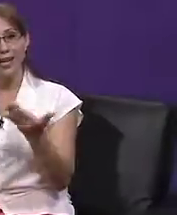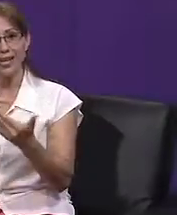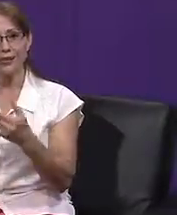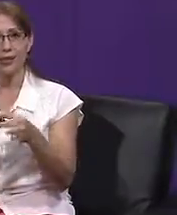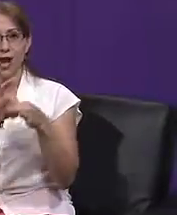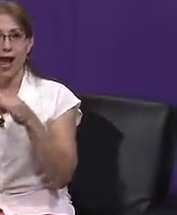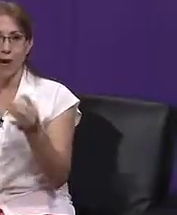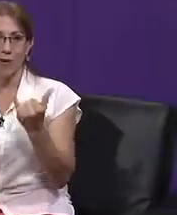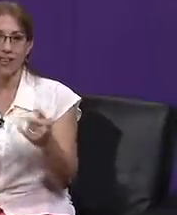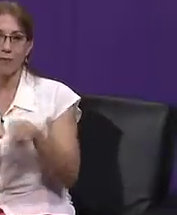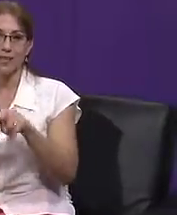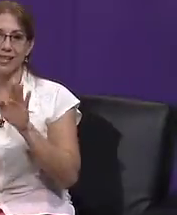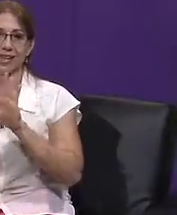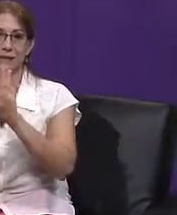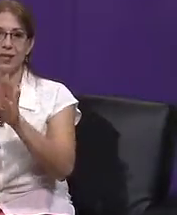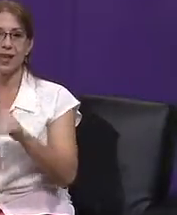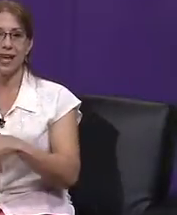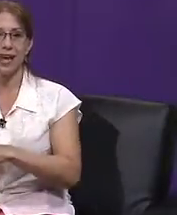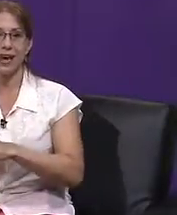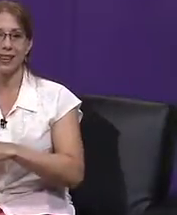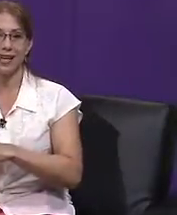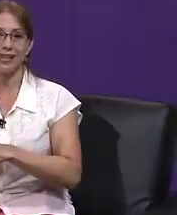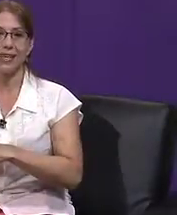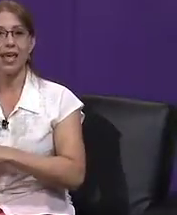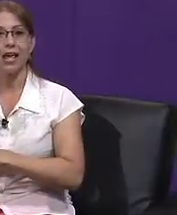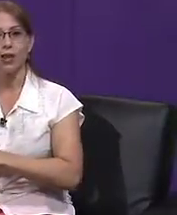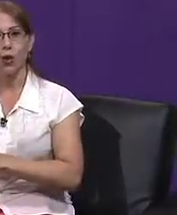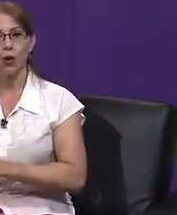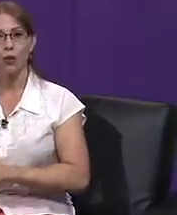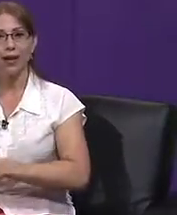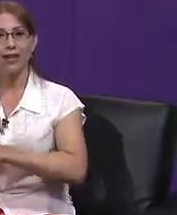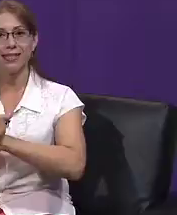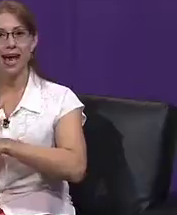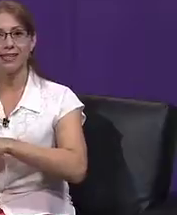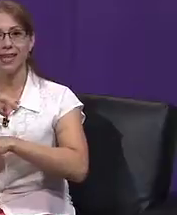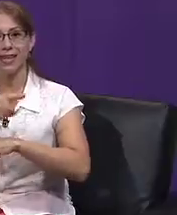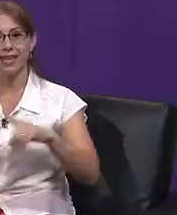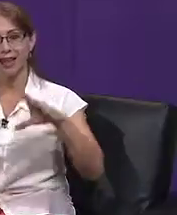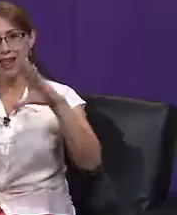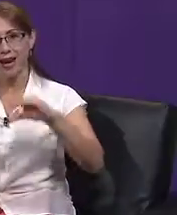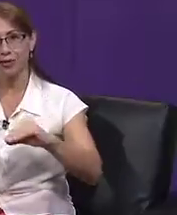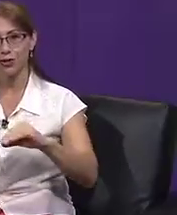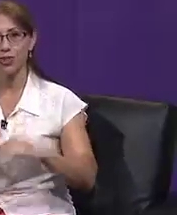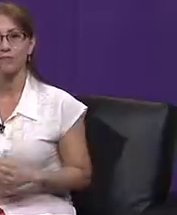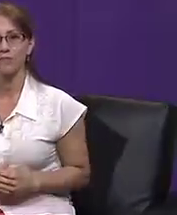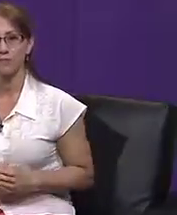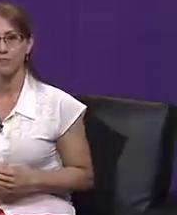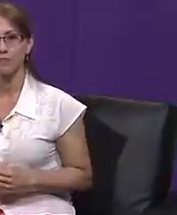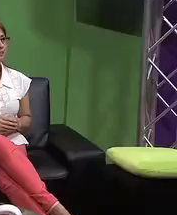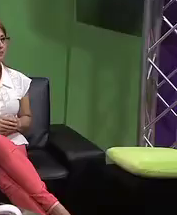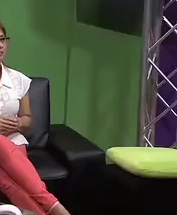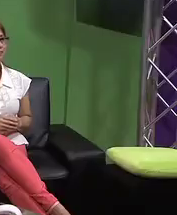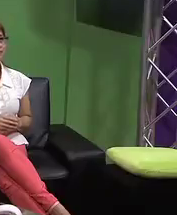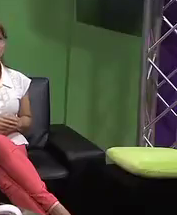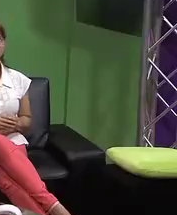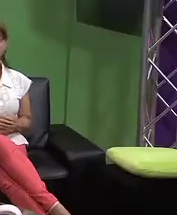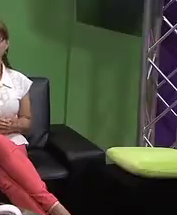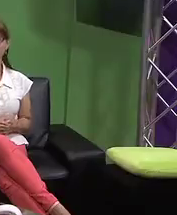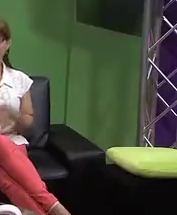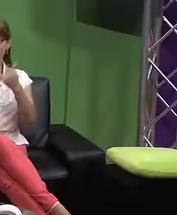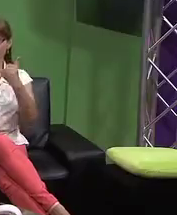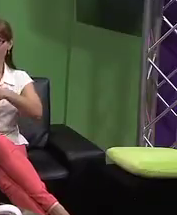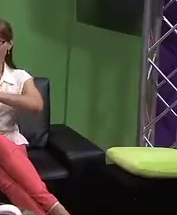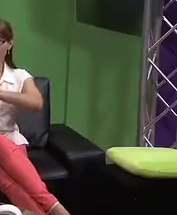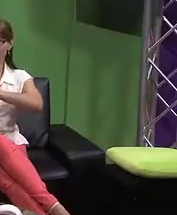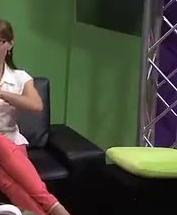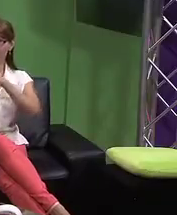Recuerde que Nexos ahora también se transmite en Canal 13, todos los viernes a las 7:30 de la noche. Y ahora llegó el